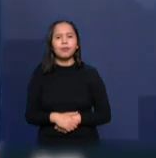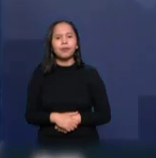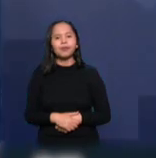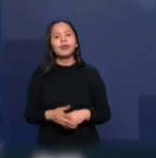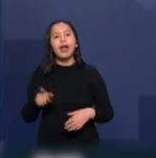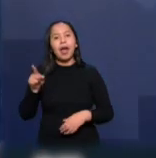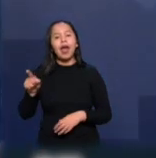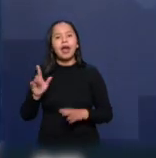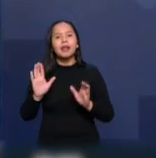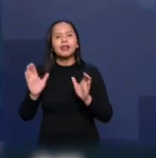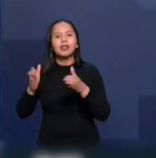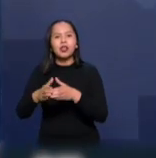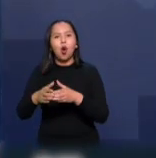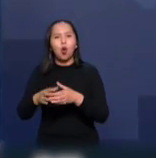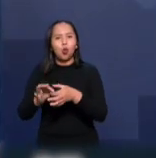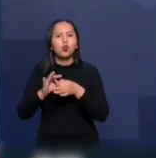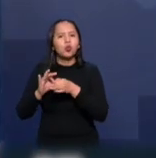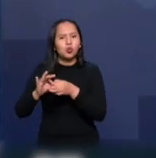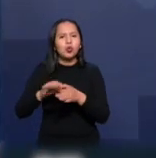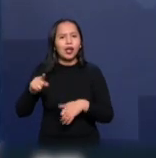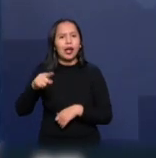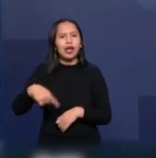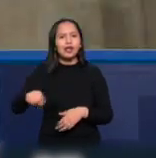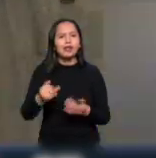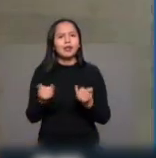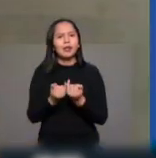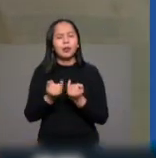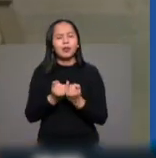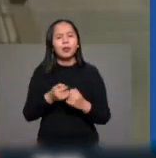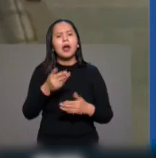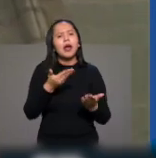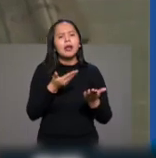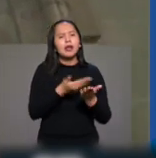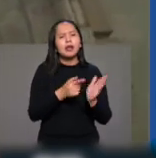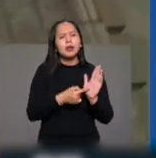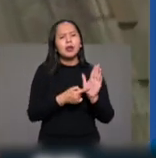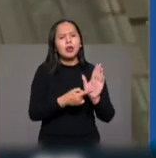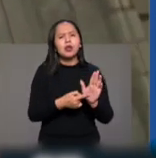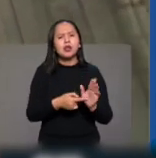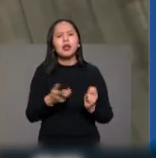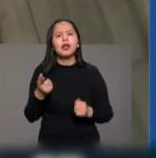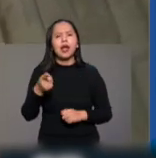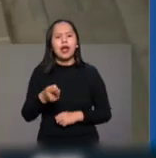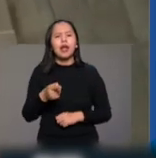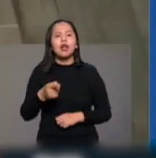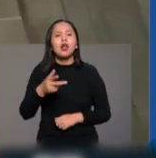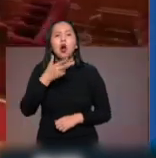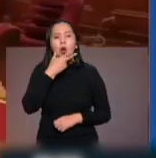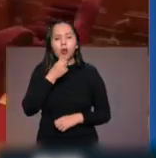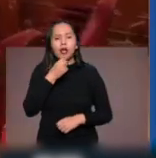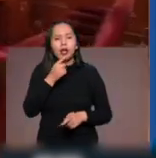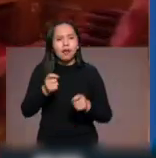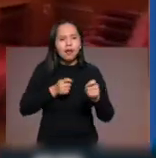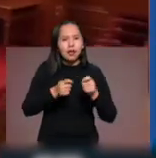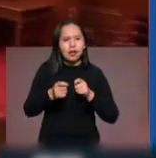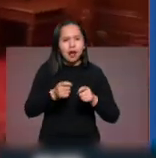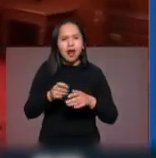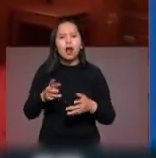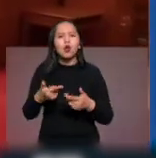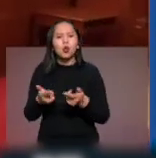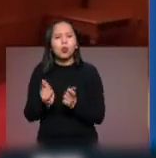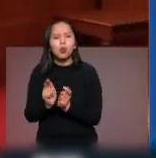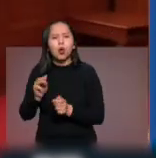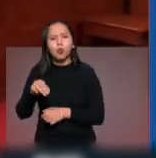Desde el Congreso de la Unión también se fijaron posturas sobre el proyecto del ministro González Alcántara Carrancá. El coordinador de Morena en la Cámara de Diputados,